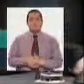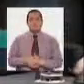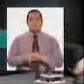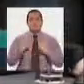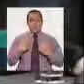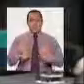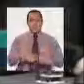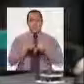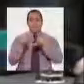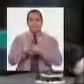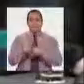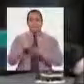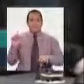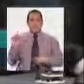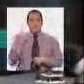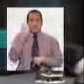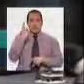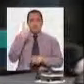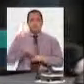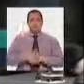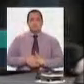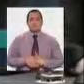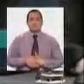Y por supuesto, y en primer lugar,